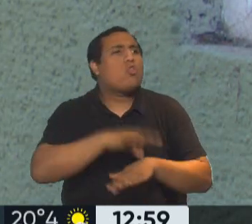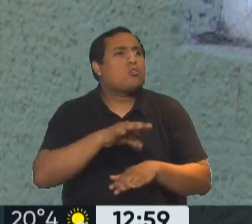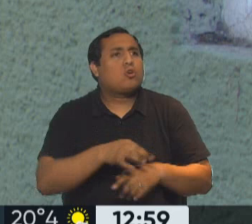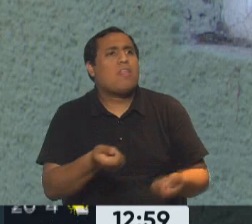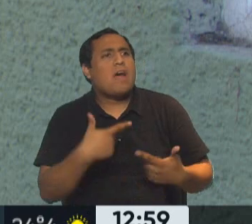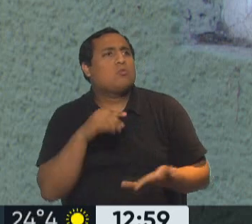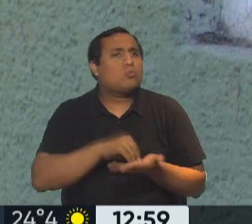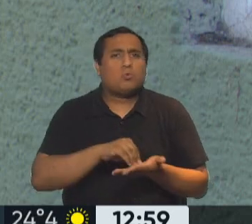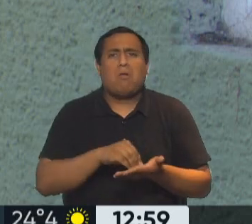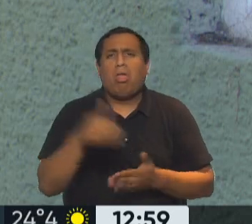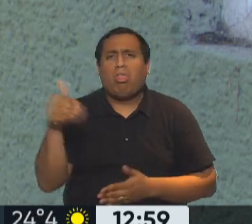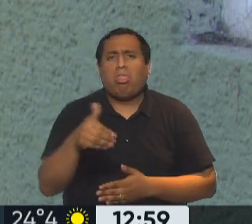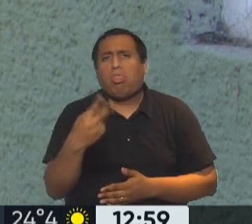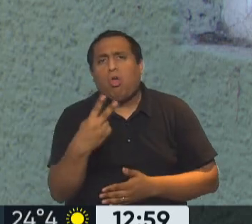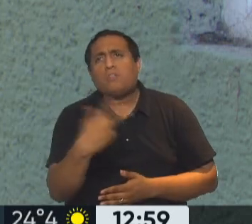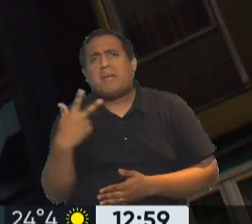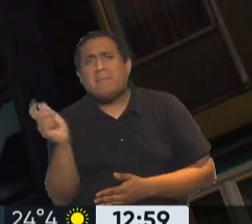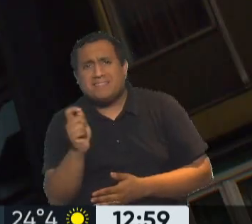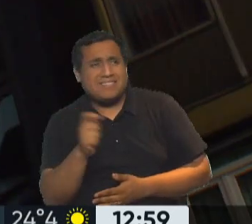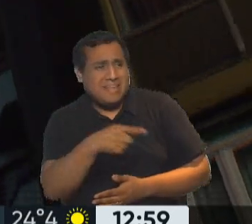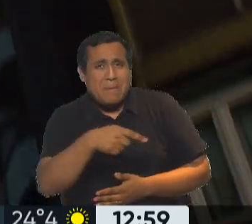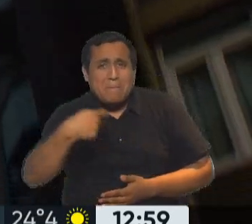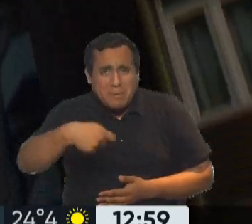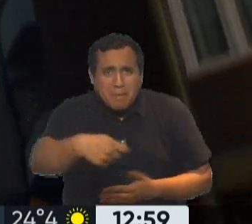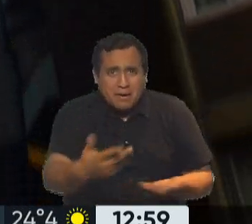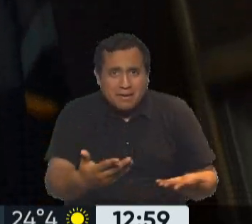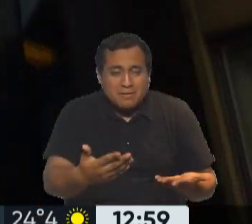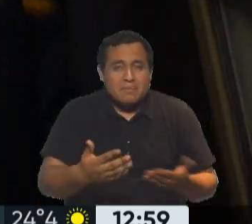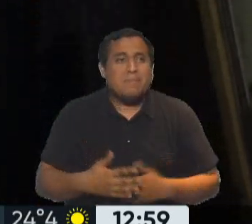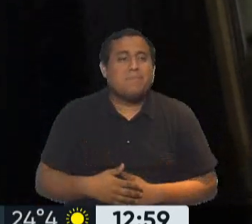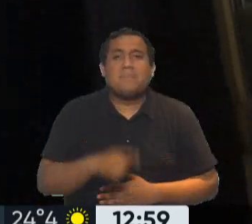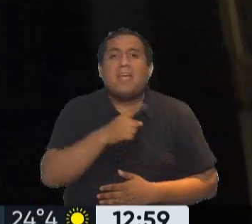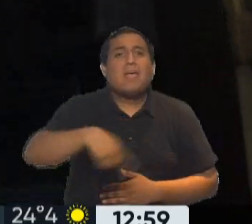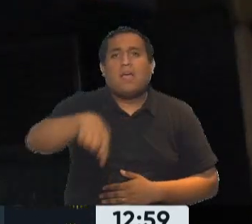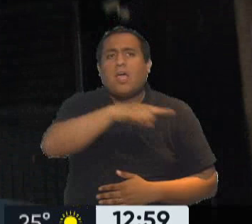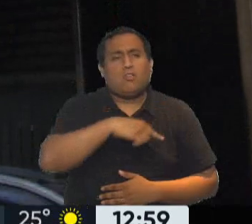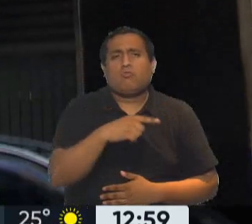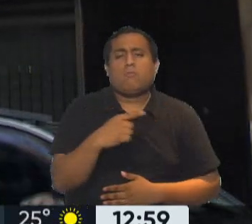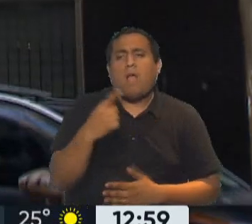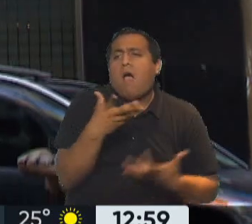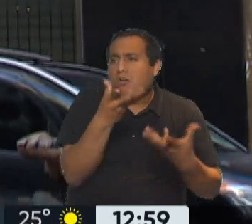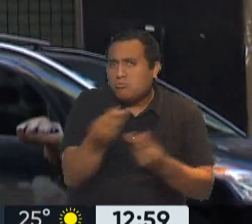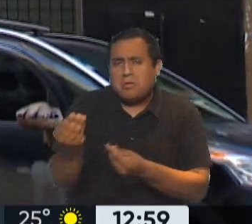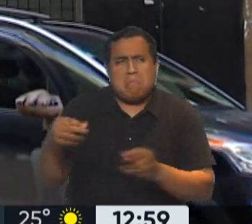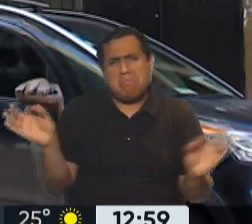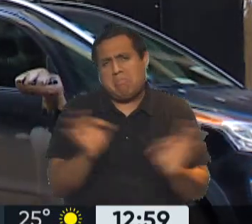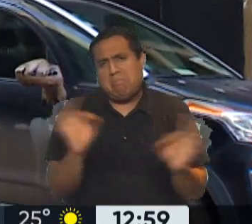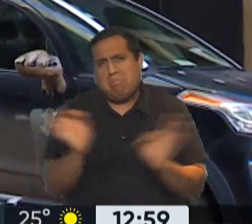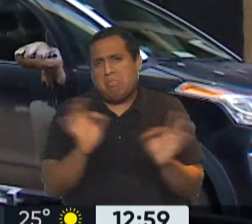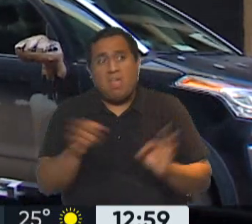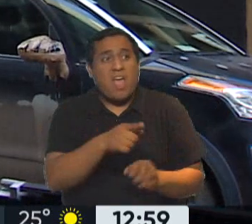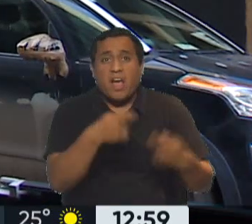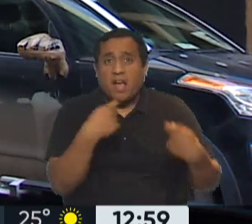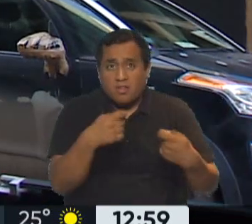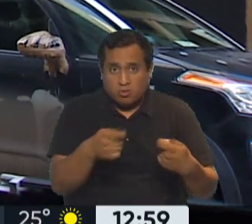3 meses en cualquier prepaga. Entonces ellos no se pusieron al hombro la cuestión, no tuvieron mayores